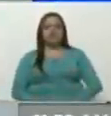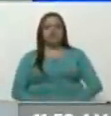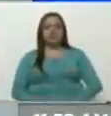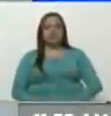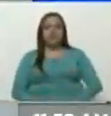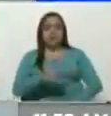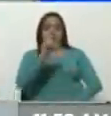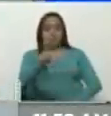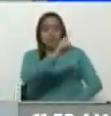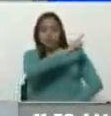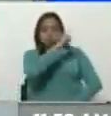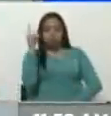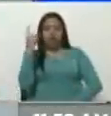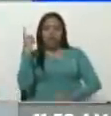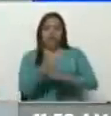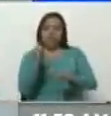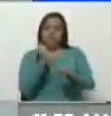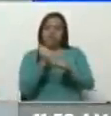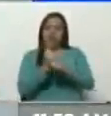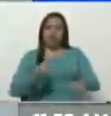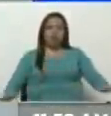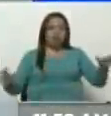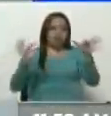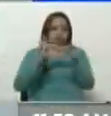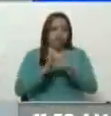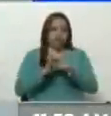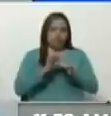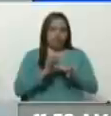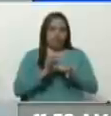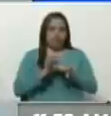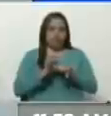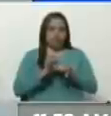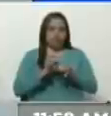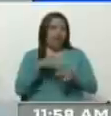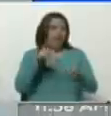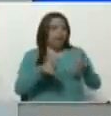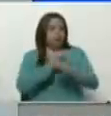una unidad, con una cosa coherente,